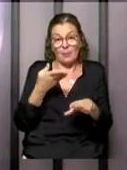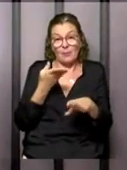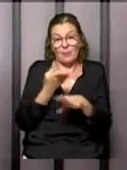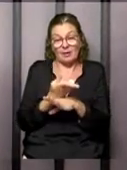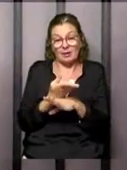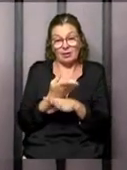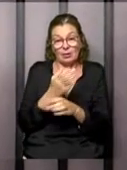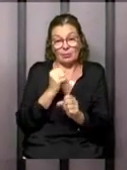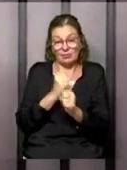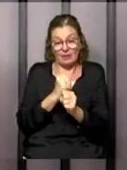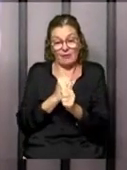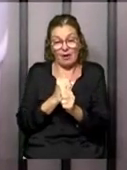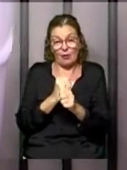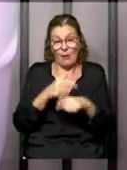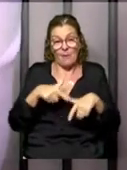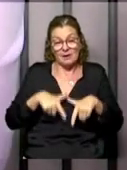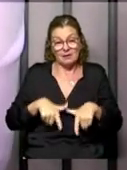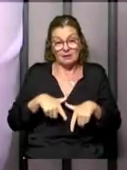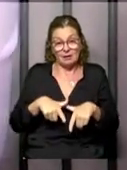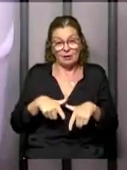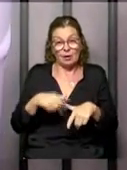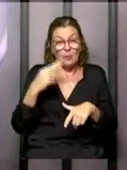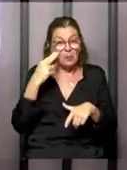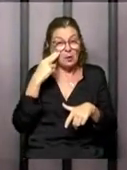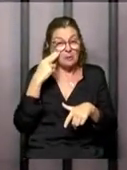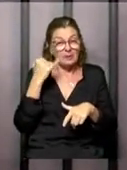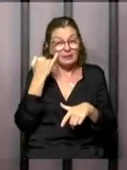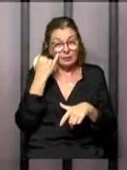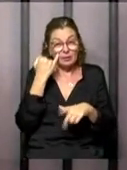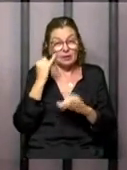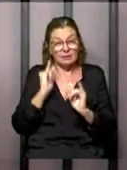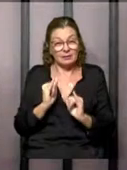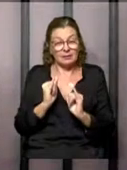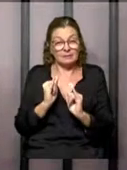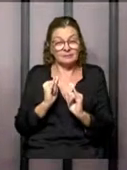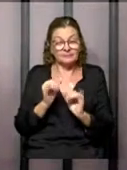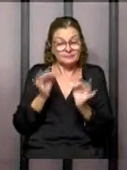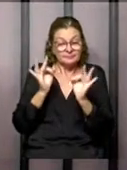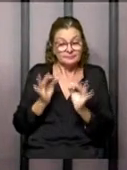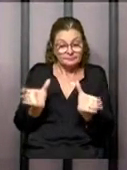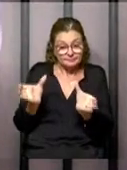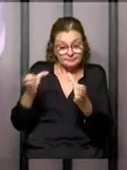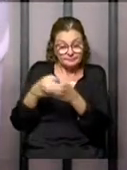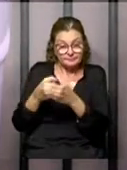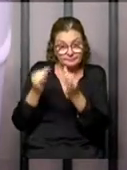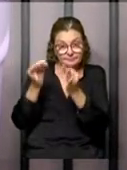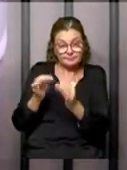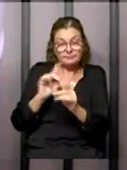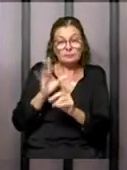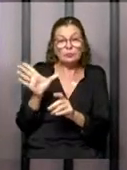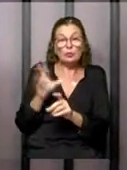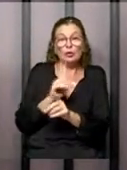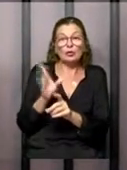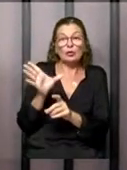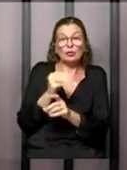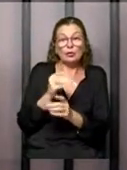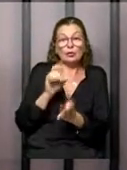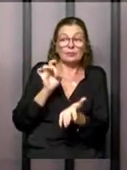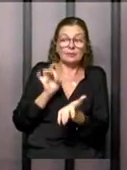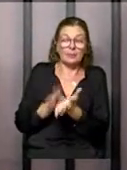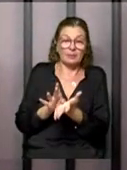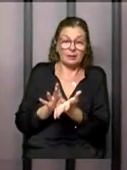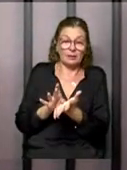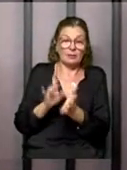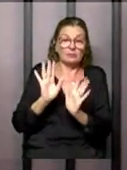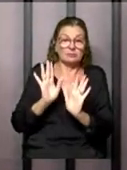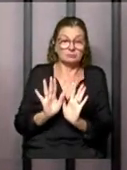materia laboral. En materia laboral, las situaciones de acoso sexual, si bien implican una indemnización especial, no todos los casos implican un despido indirecto y